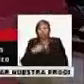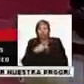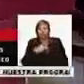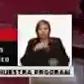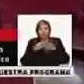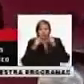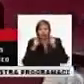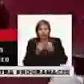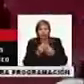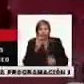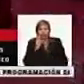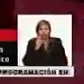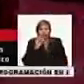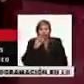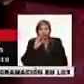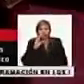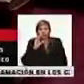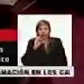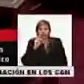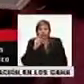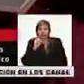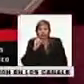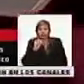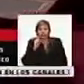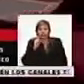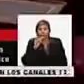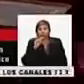que formó el maestro Víctor Raúl Ayala de la Torre.